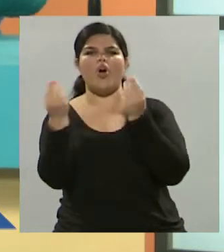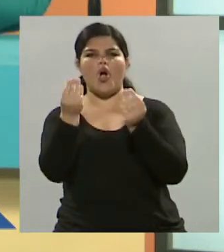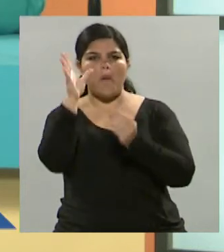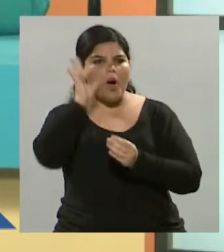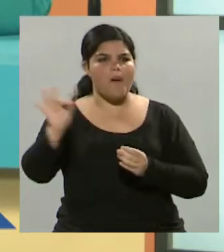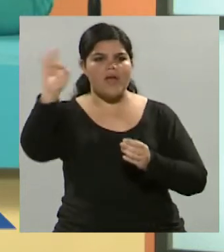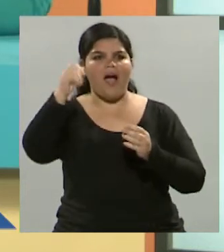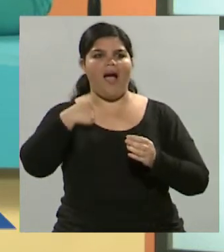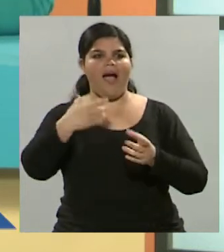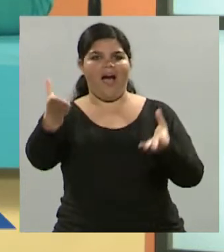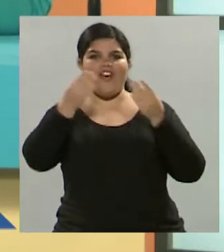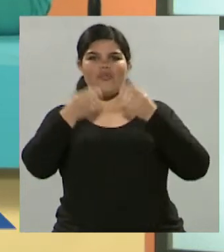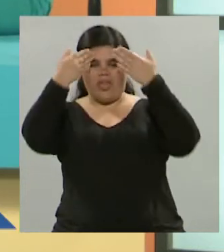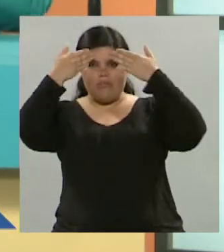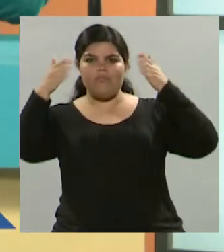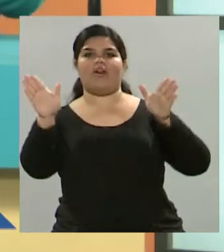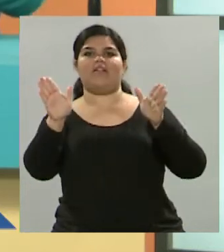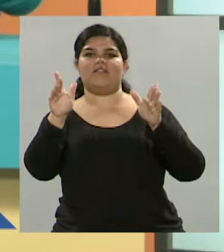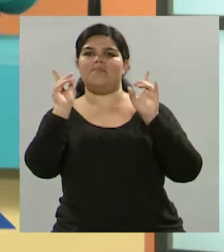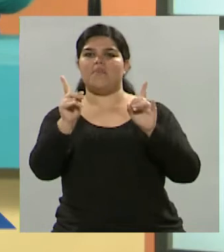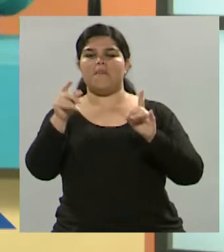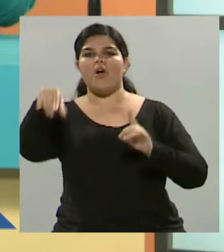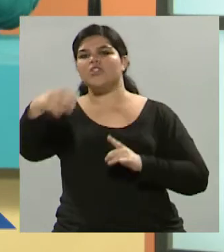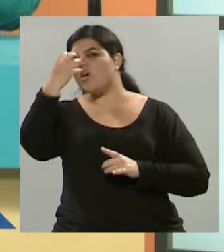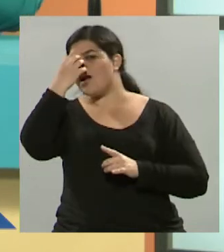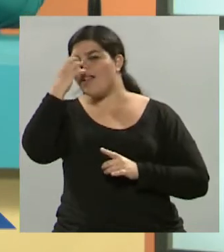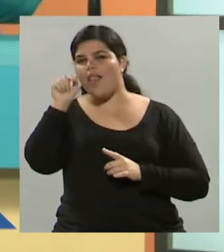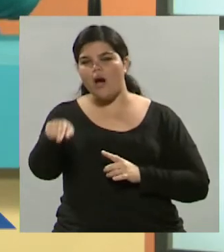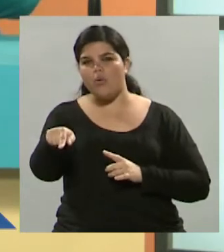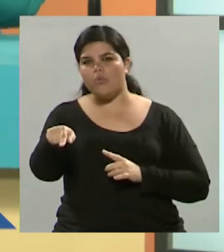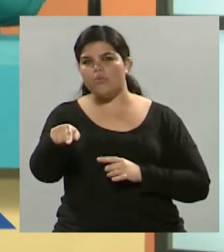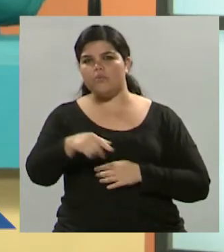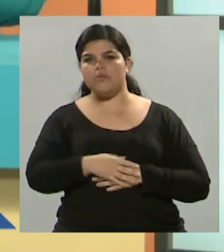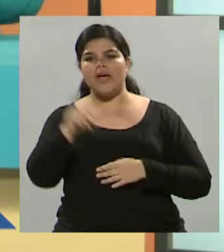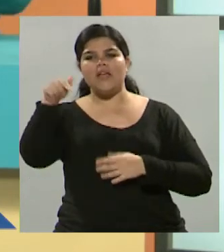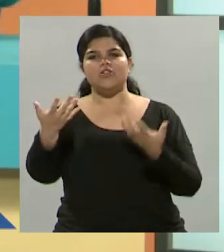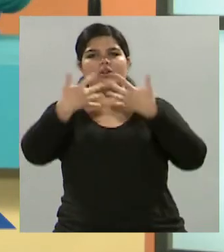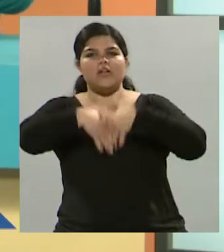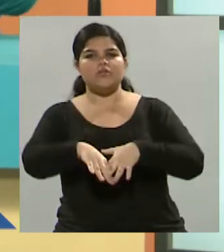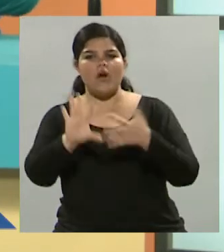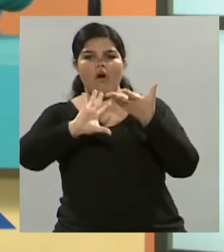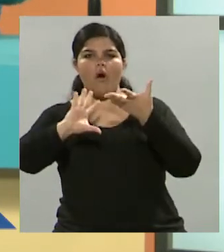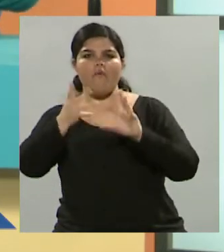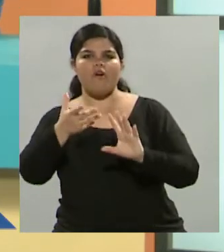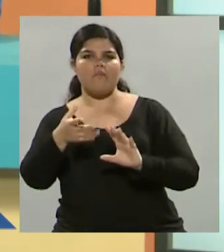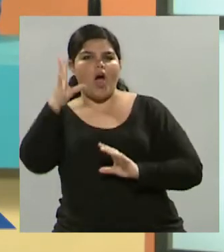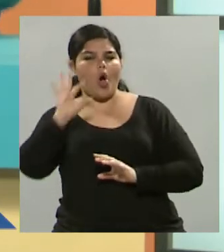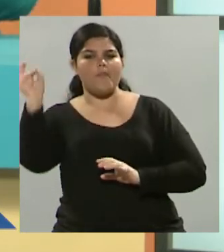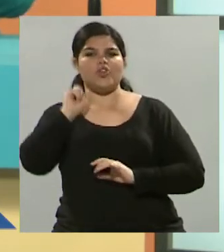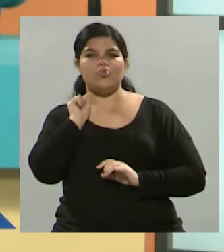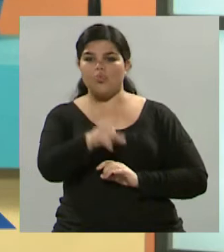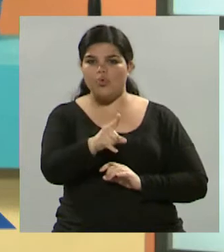interesa mucho esa línea del clown, donde hay algo que tiene que ver con tu propia mirada y a la vez hay algo